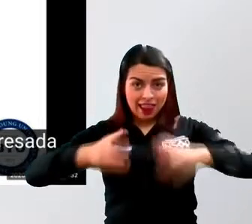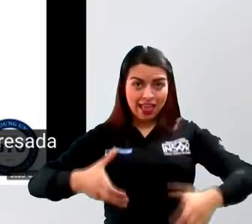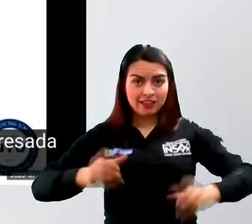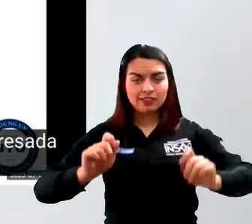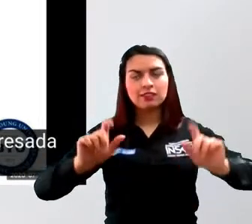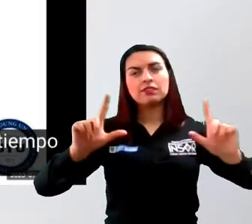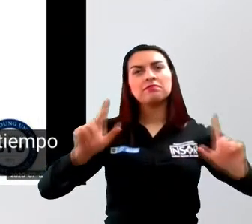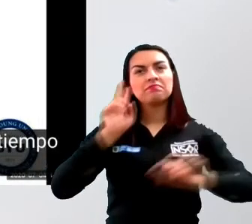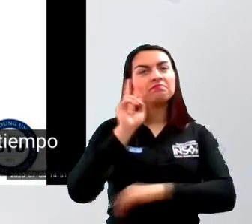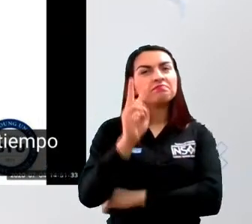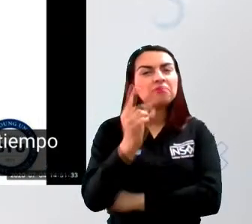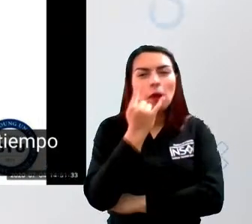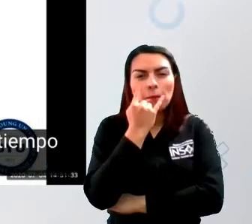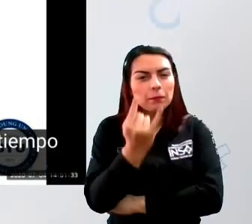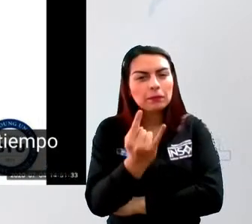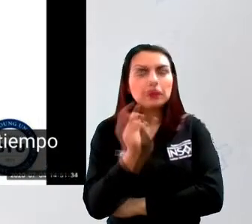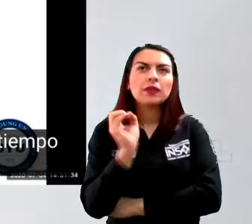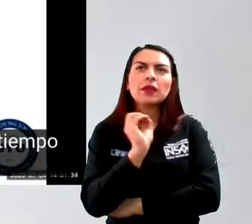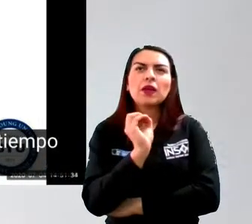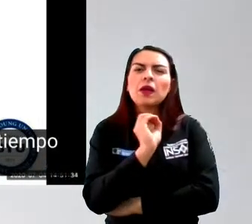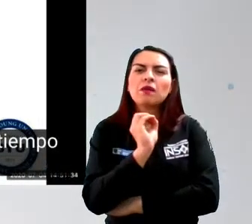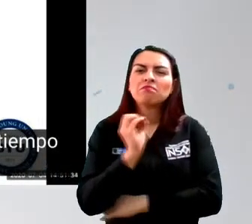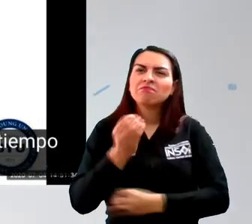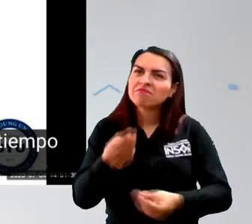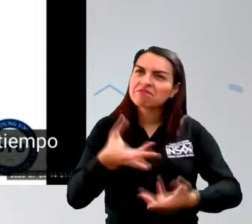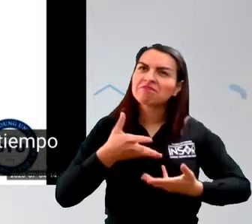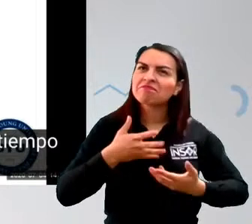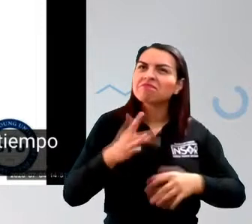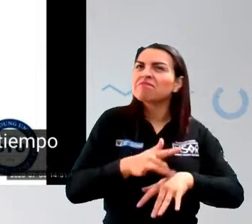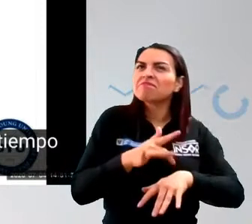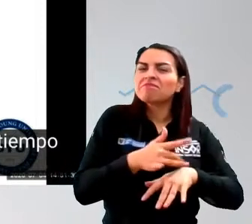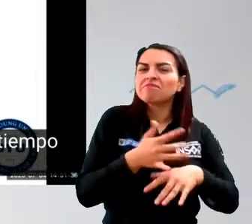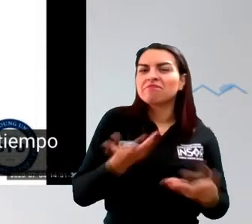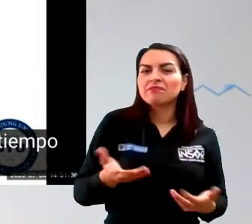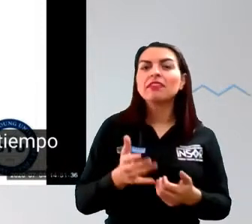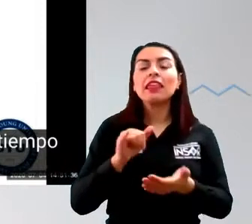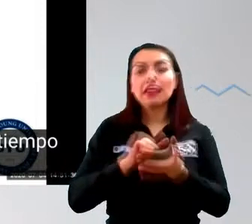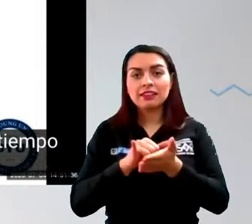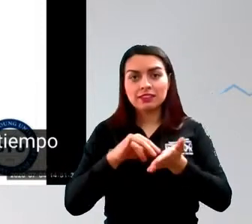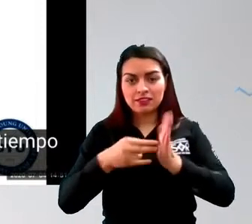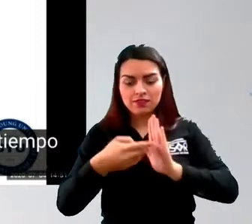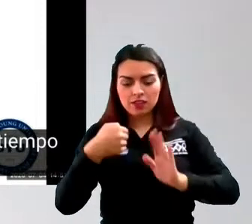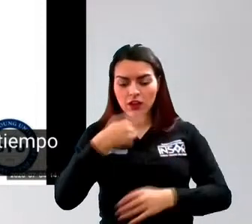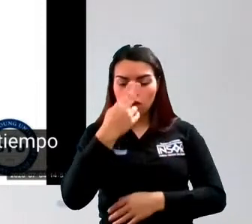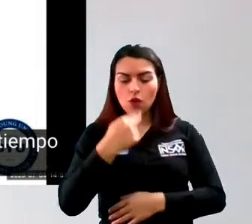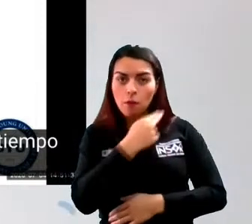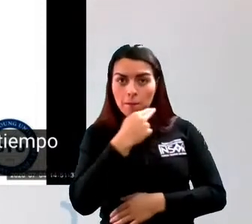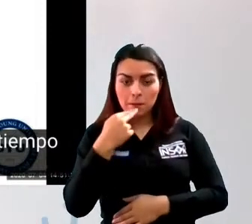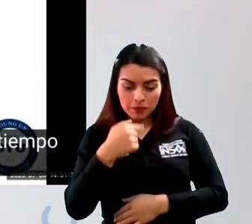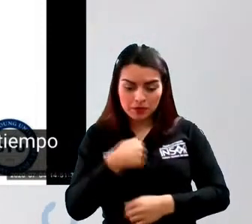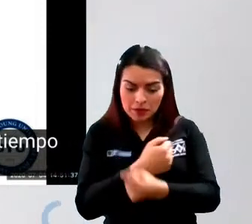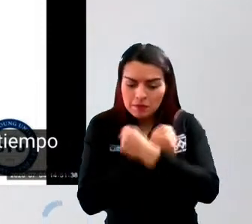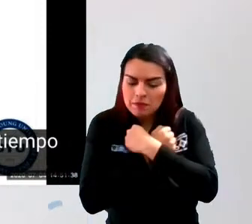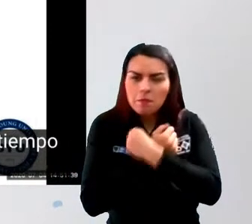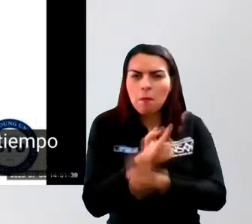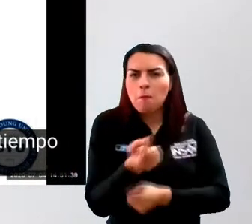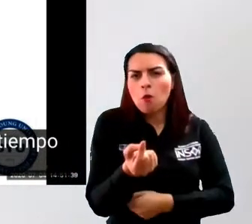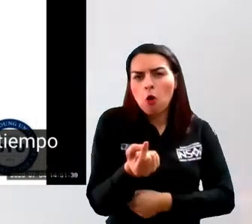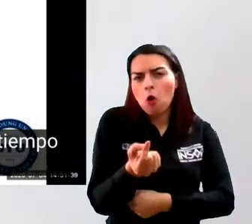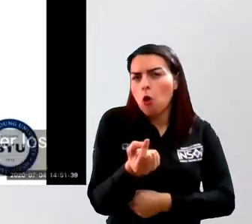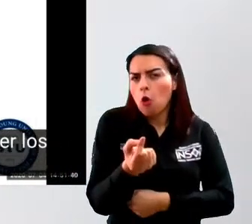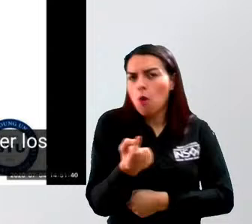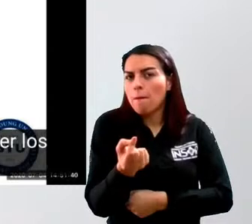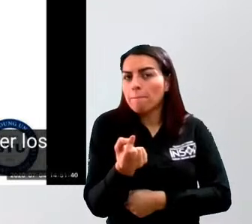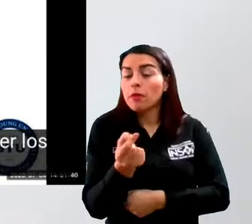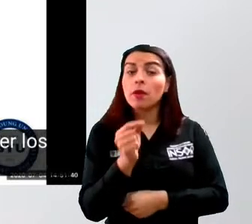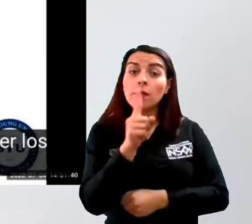o interesada en el área temática, por lo tanto, su compromiso afectivo es bajo, pero siempre hace sus tareas a tiempo